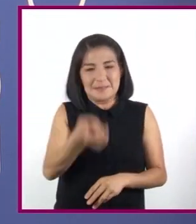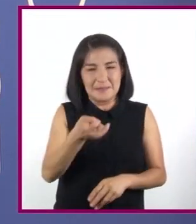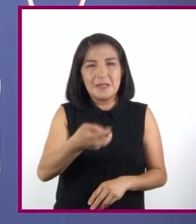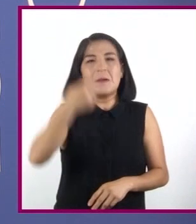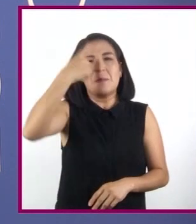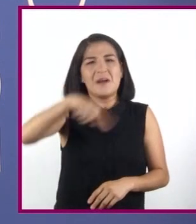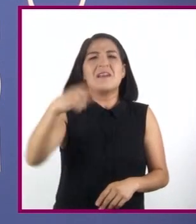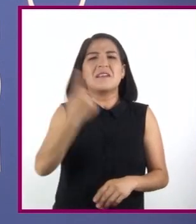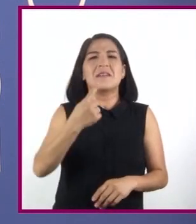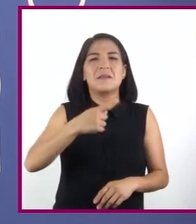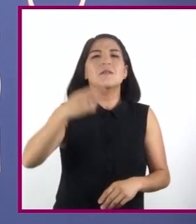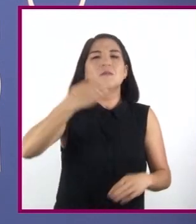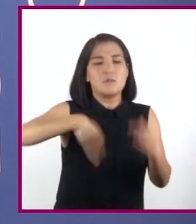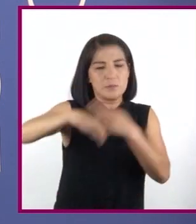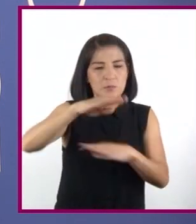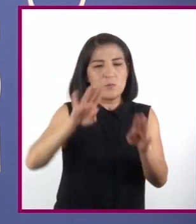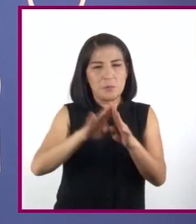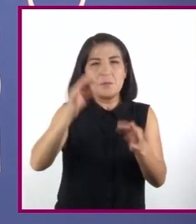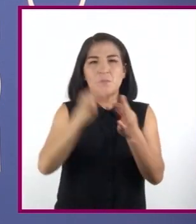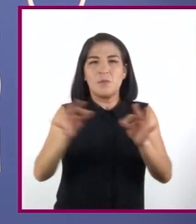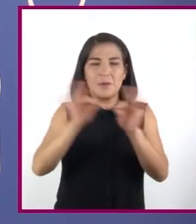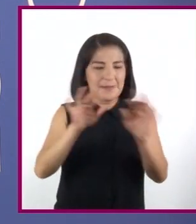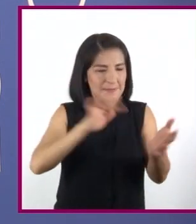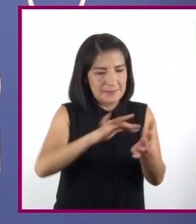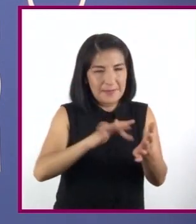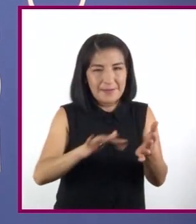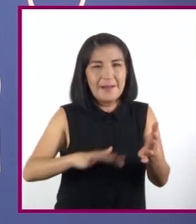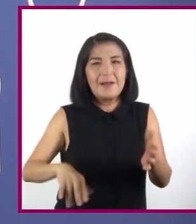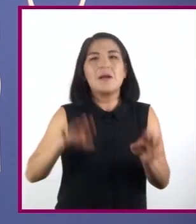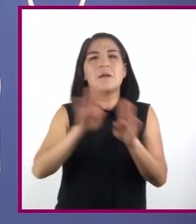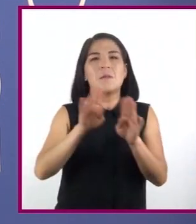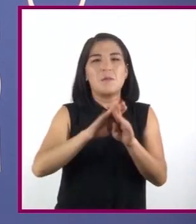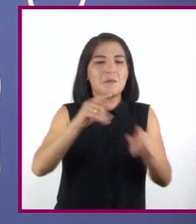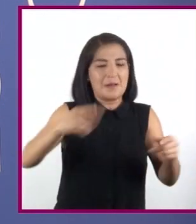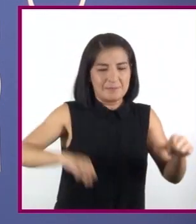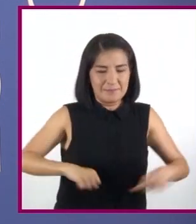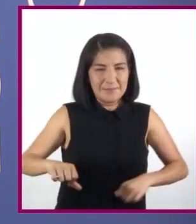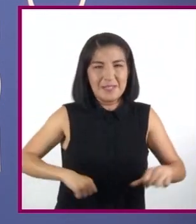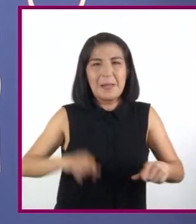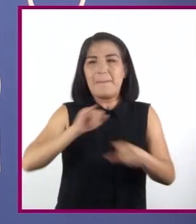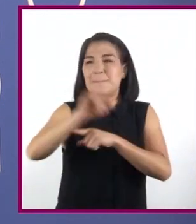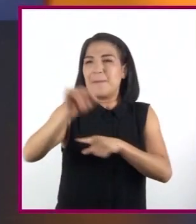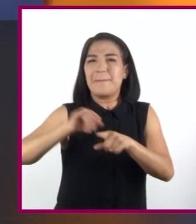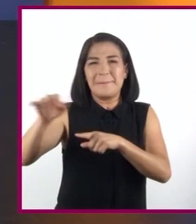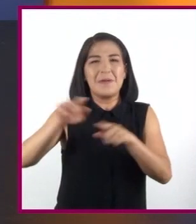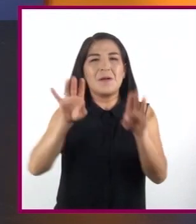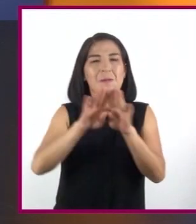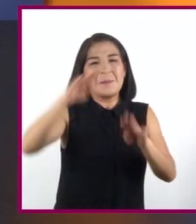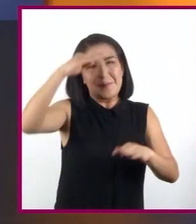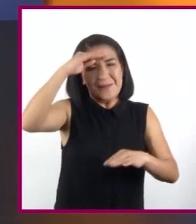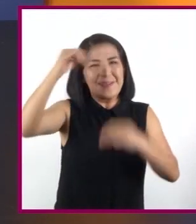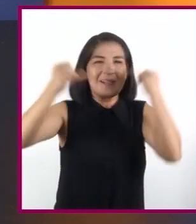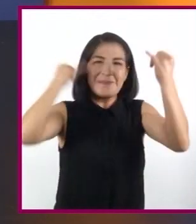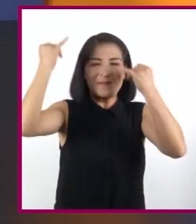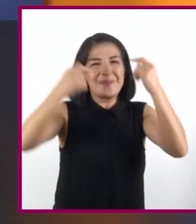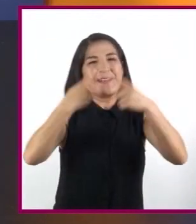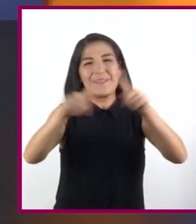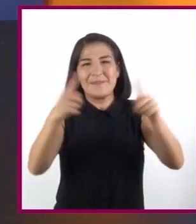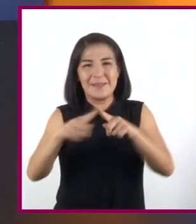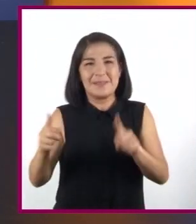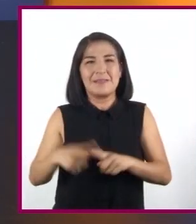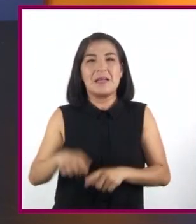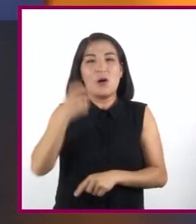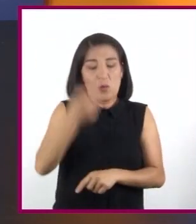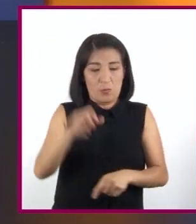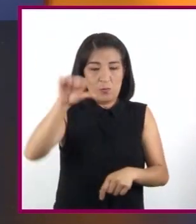está dedicada precisamente a la lectura, una actividad que nos transporta a diferentes lugares y momentos. El programa de hoy se